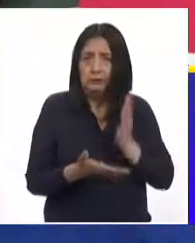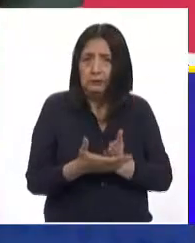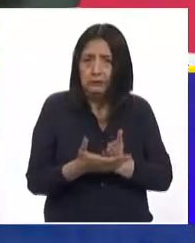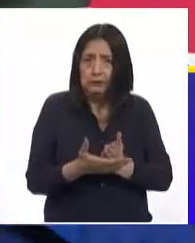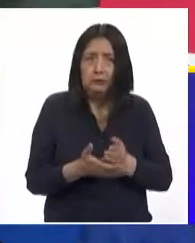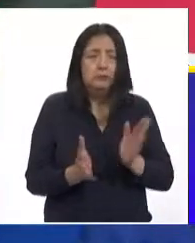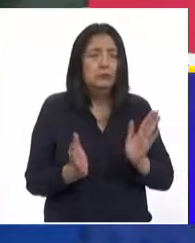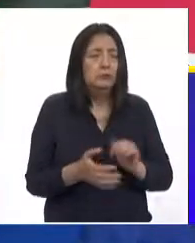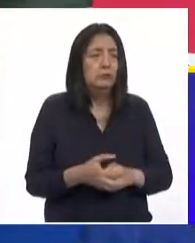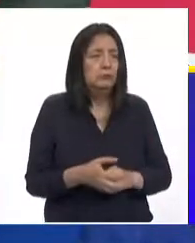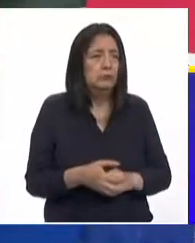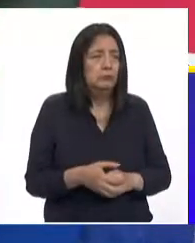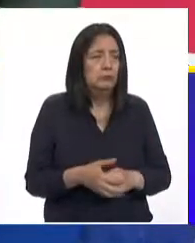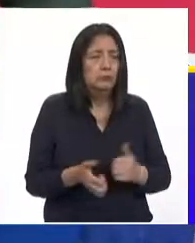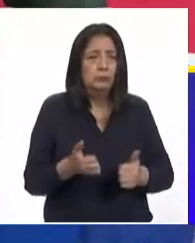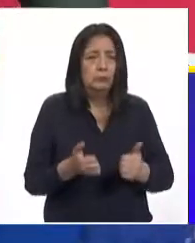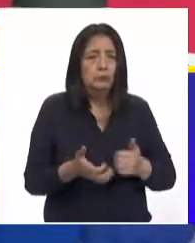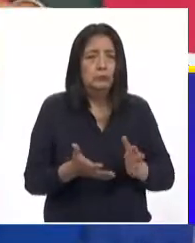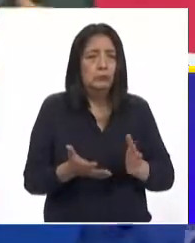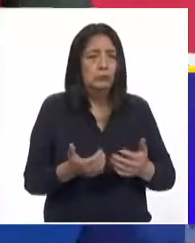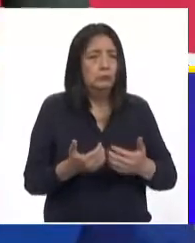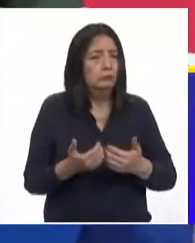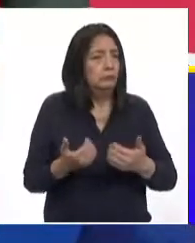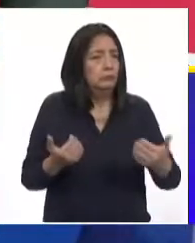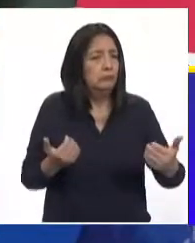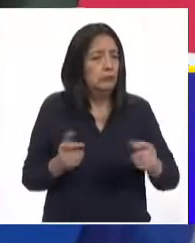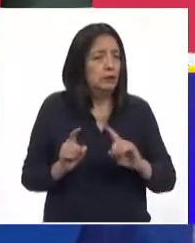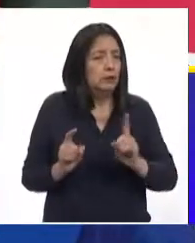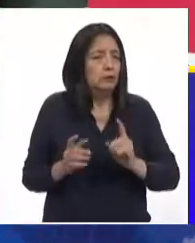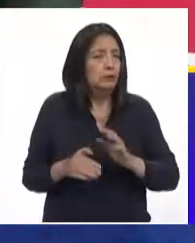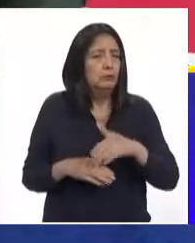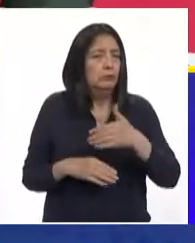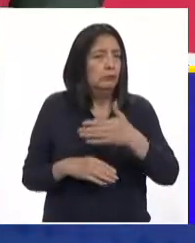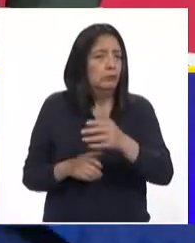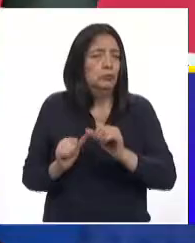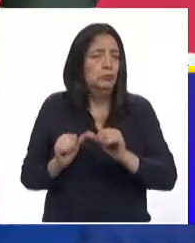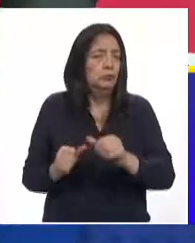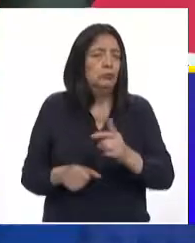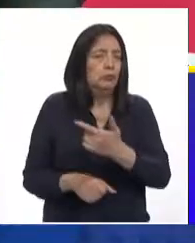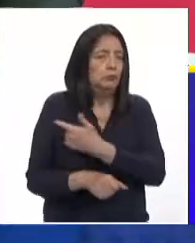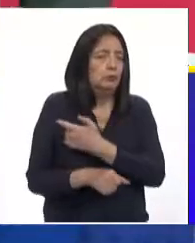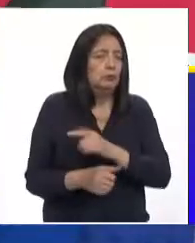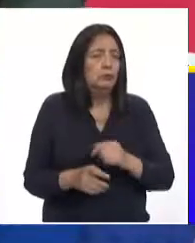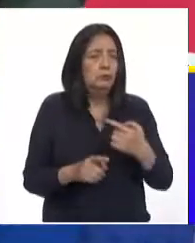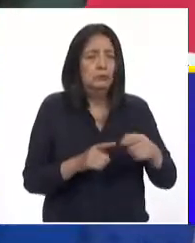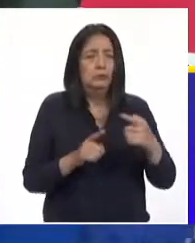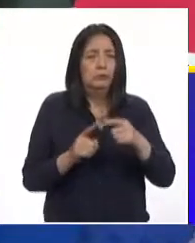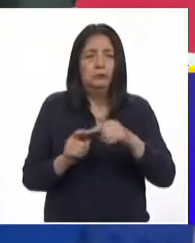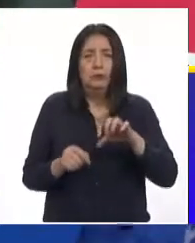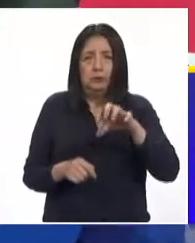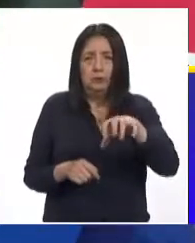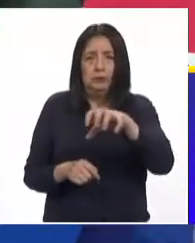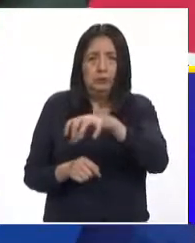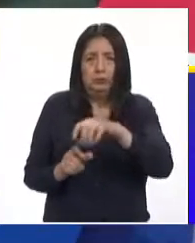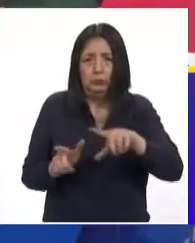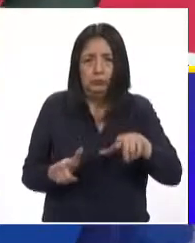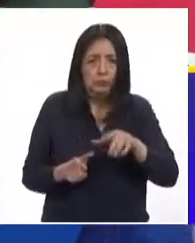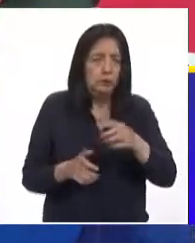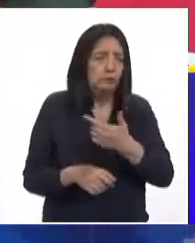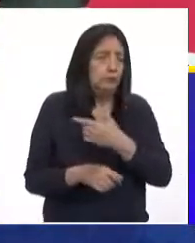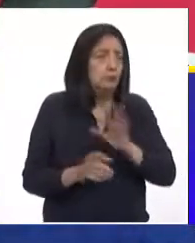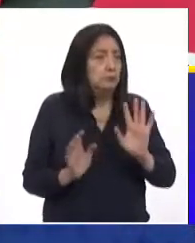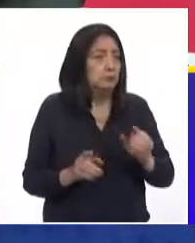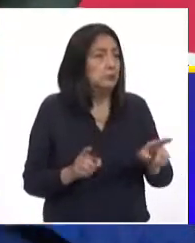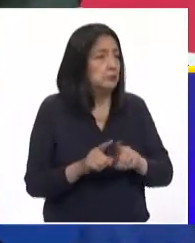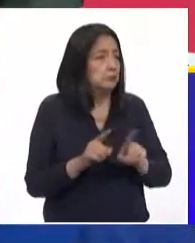recibió sería aislarlos de todo proceso posterior de vacunación en los distintos centros. Lo